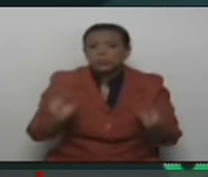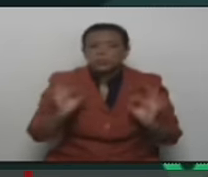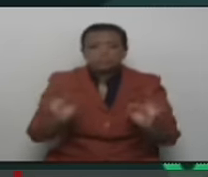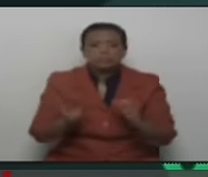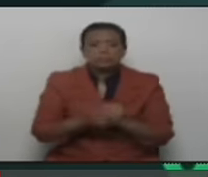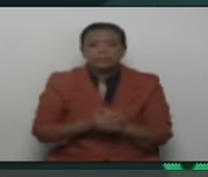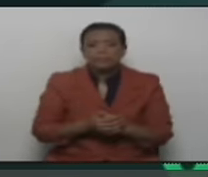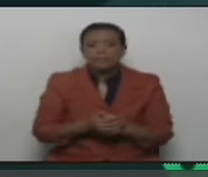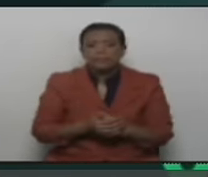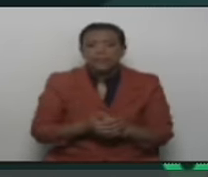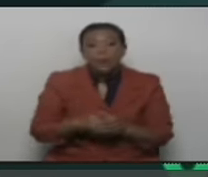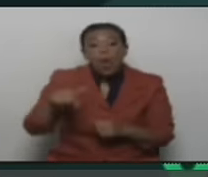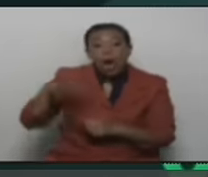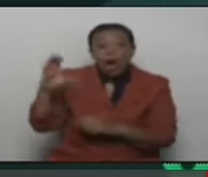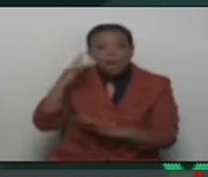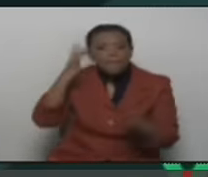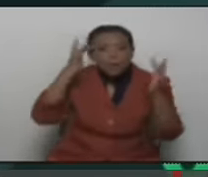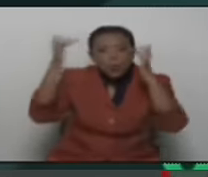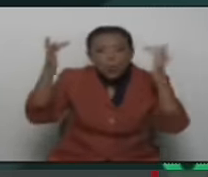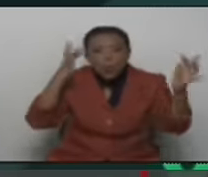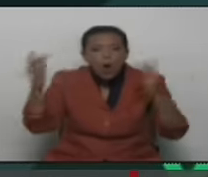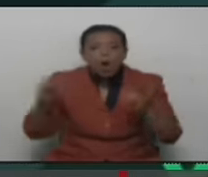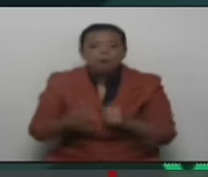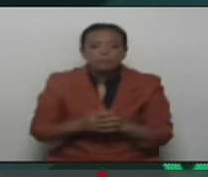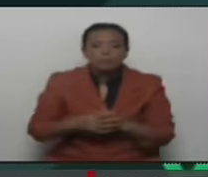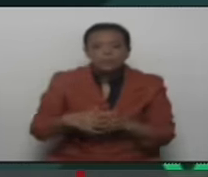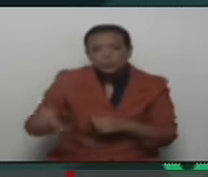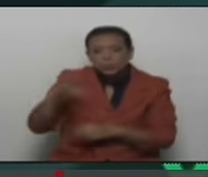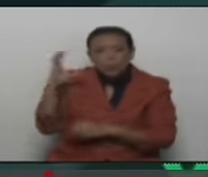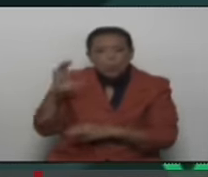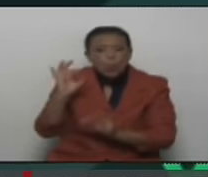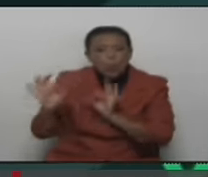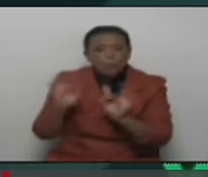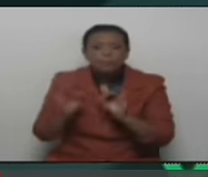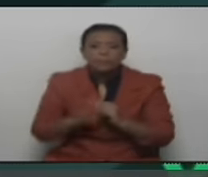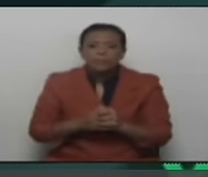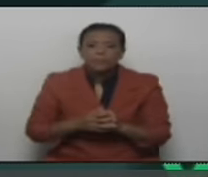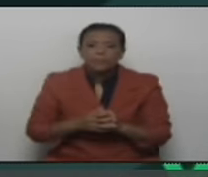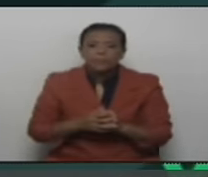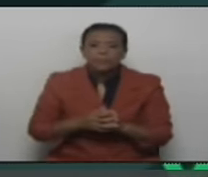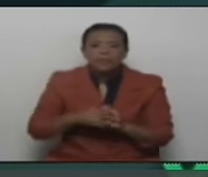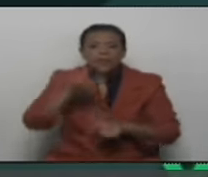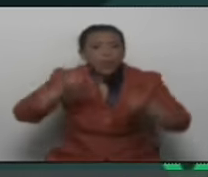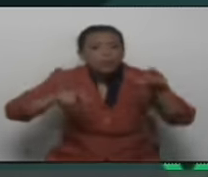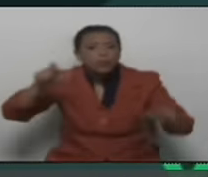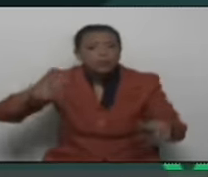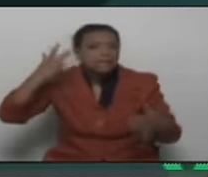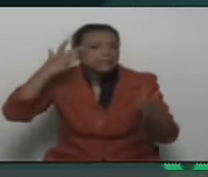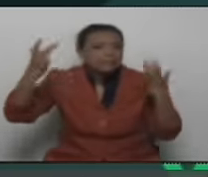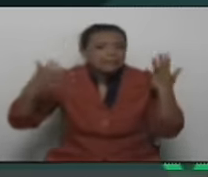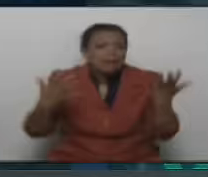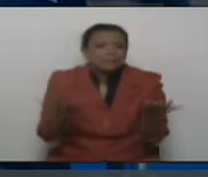estuvieron en Colombia, en Inírida, Guainía y en los cerros de Mavicure, y los tres se quedaron de los